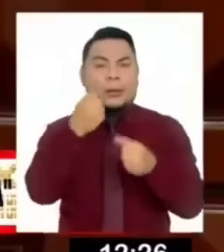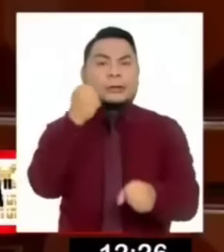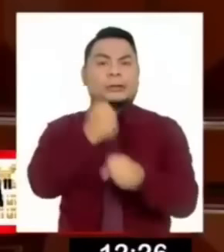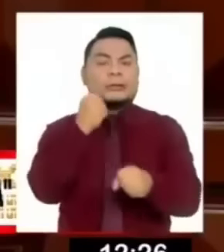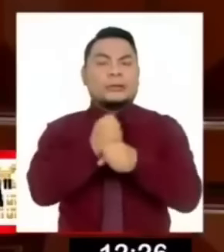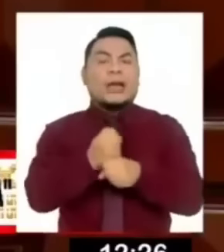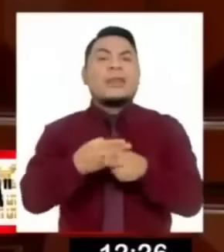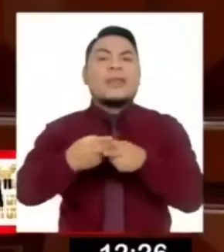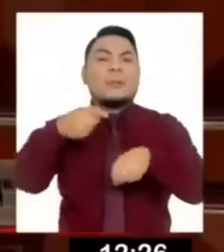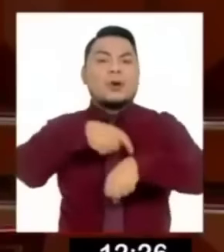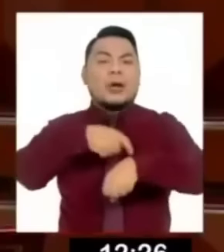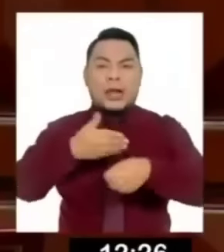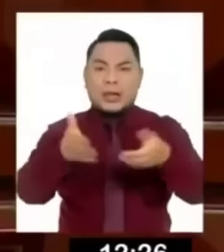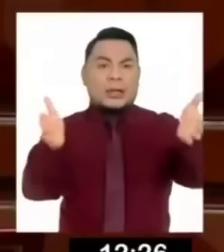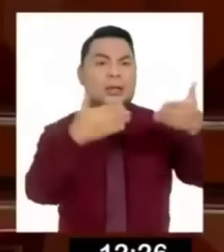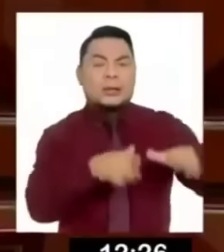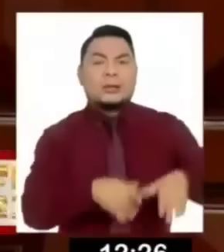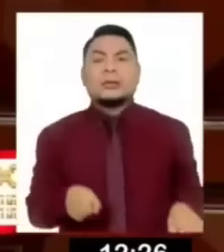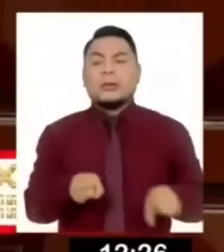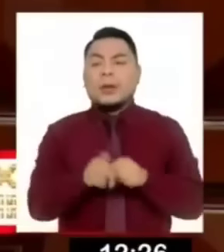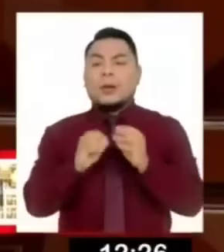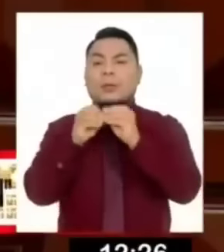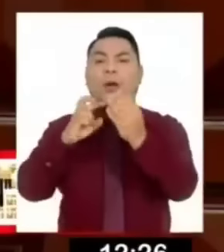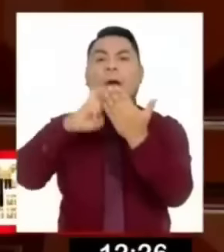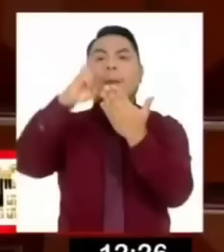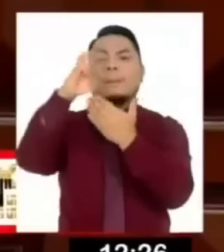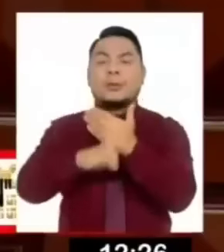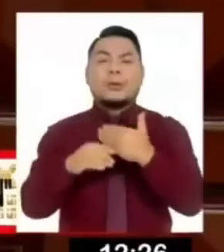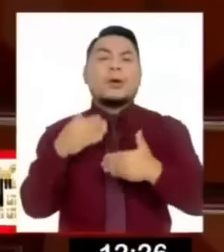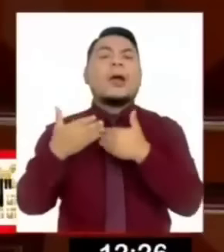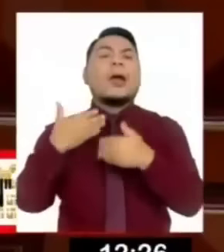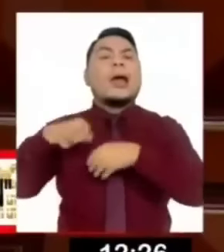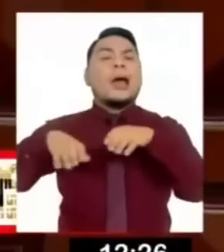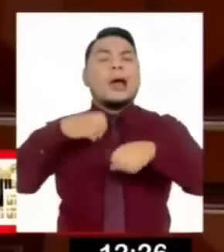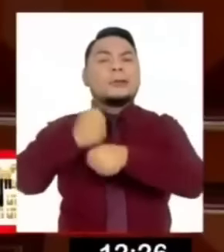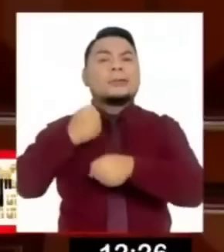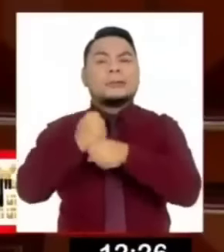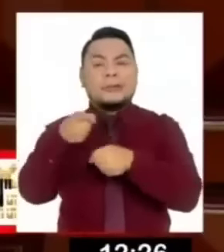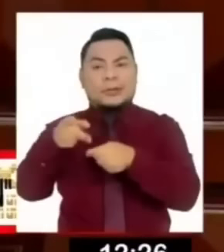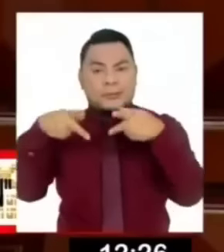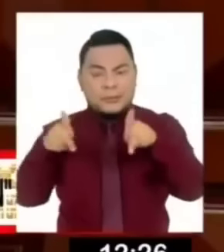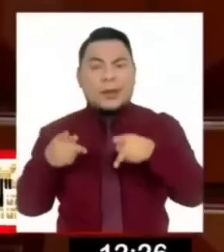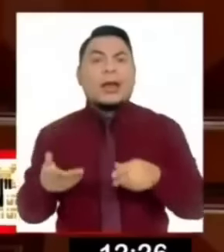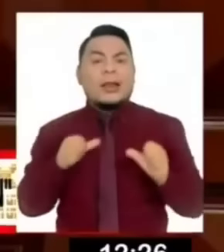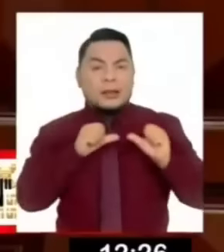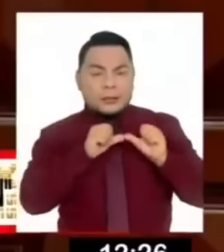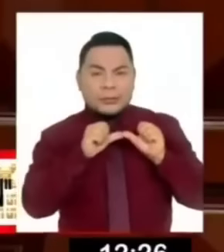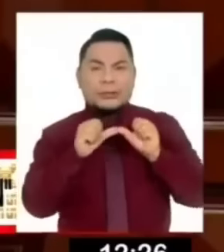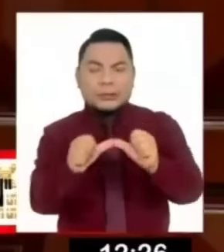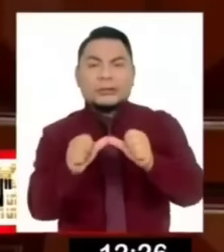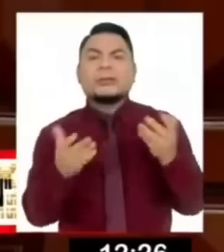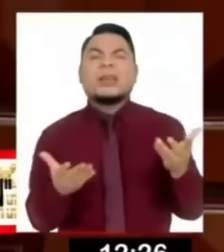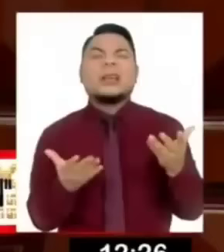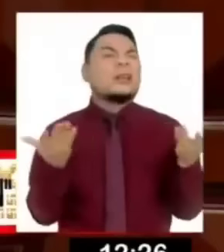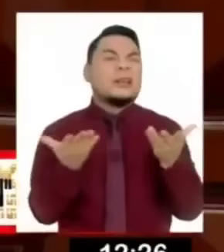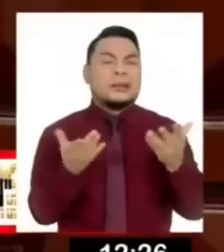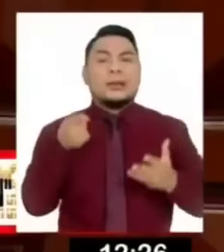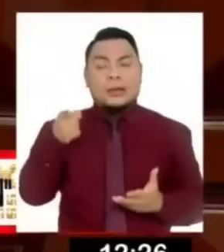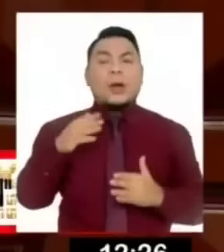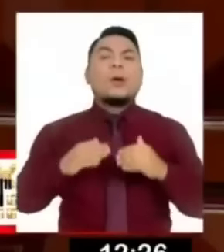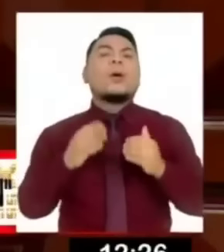empleo temporal. Activar programas públicos de generación de empleo que a la vez permitirán darle mantenimiento